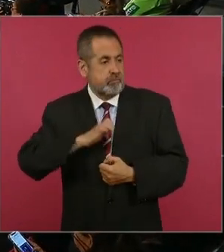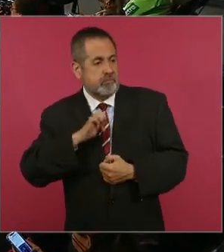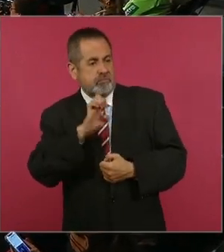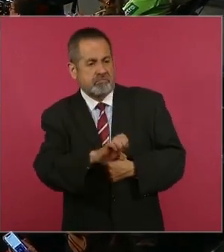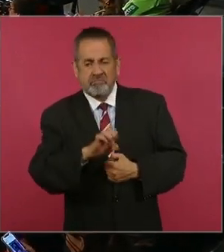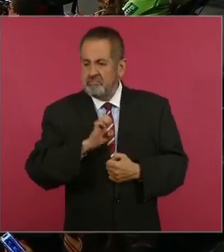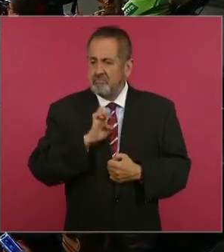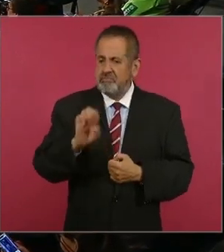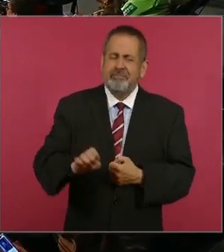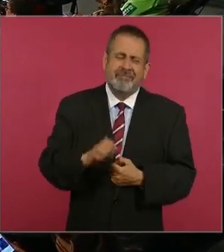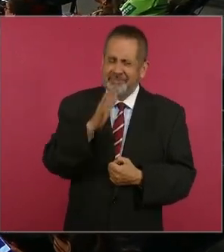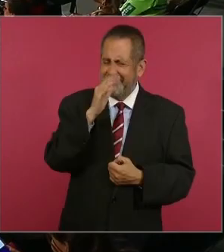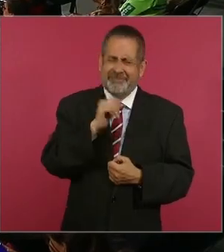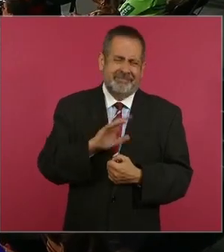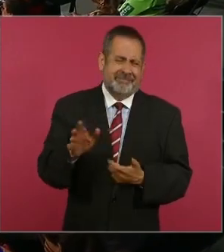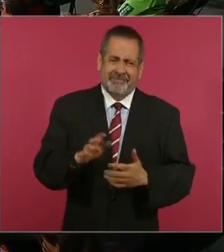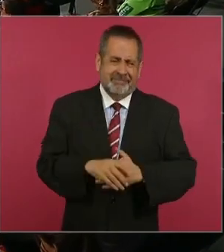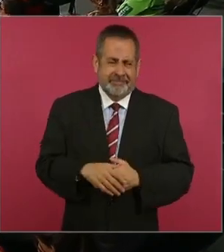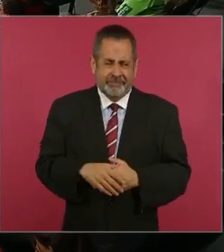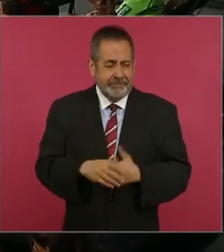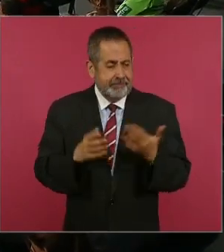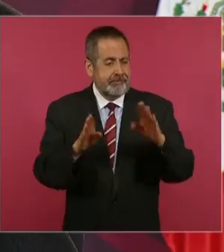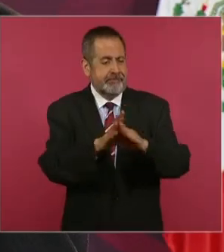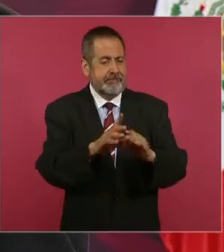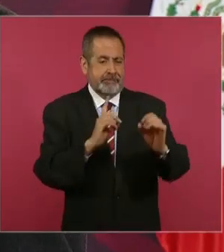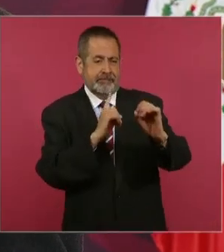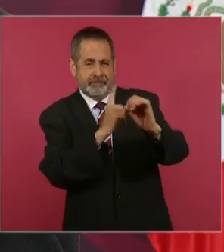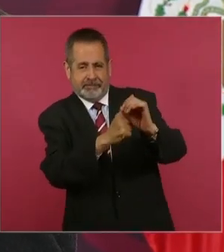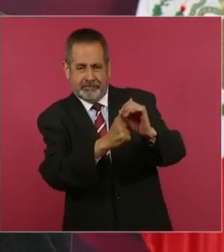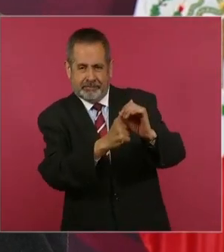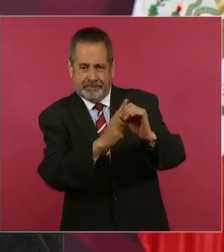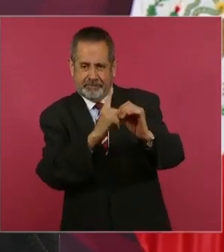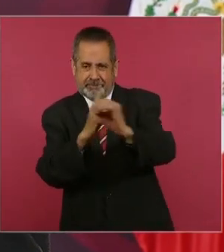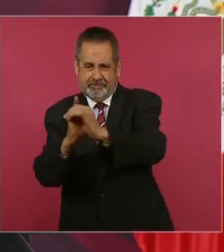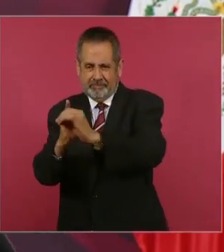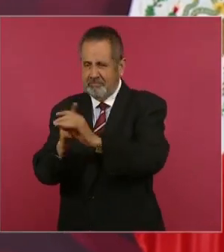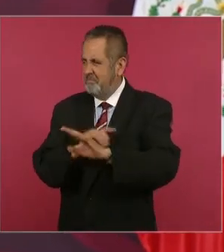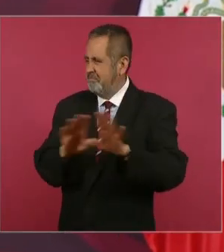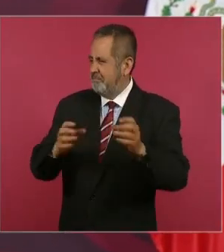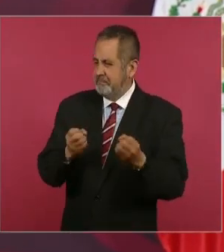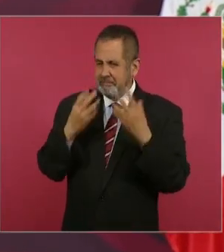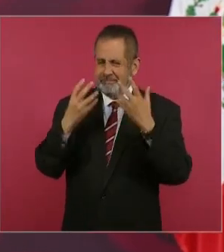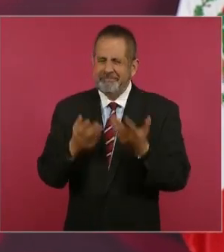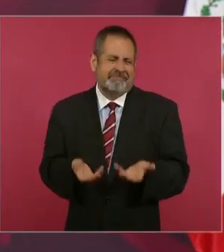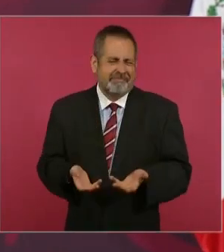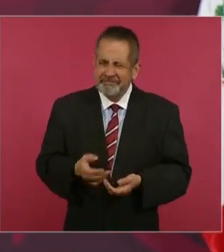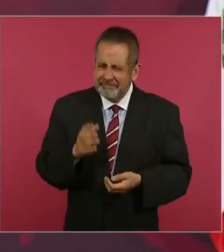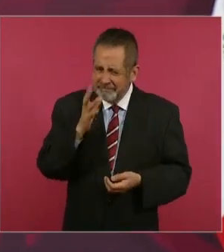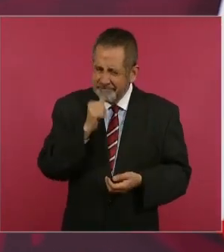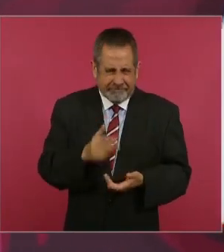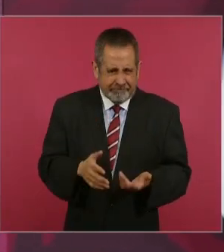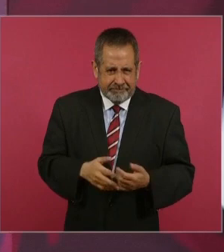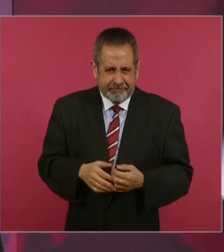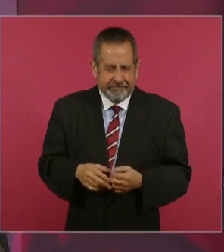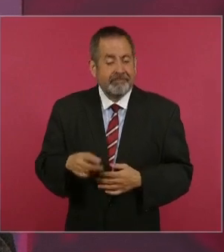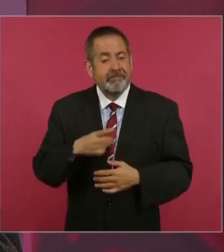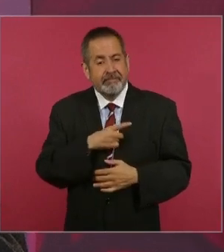odiar no bloquear a nadie entender las